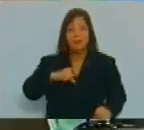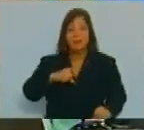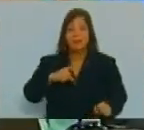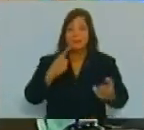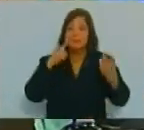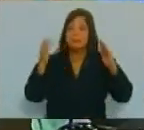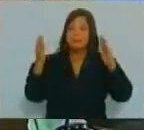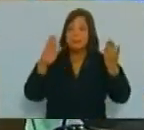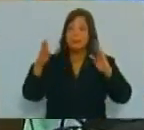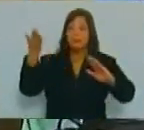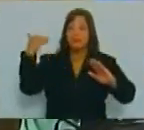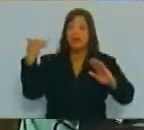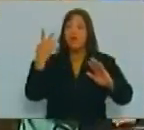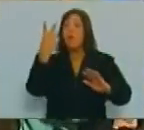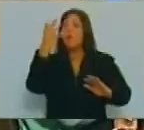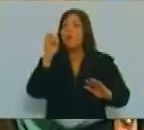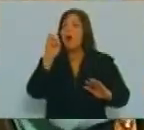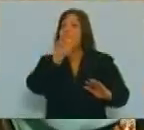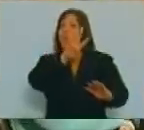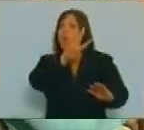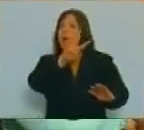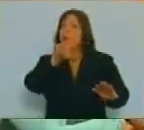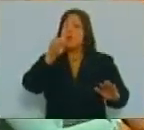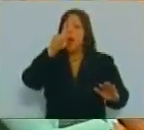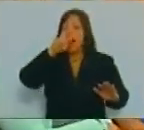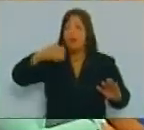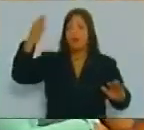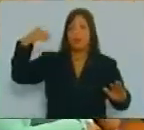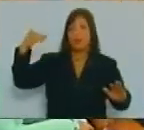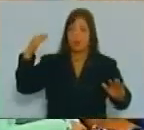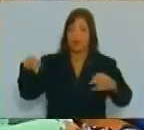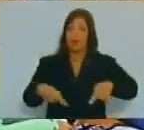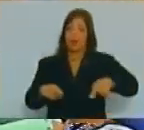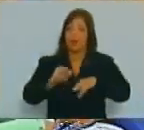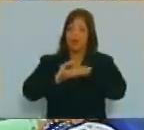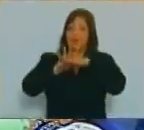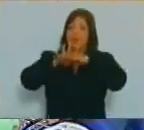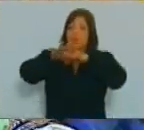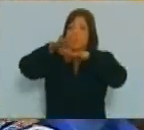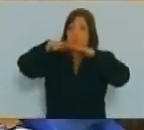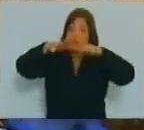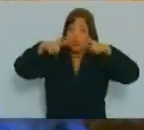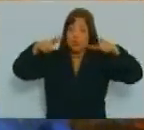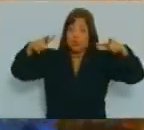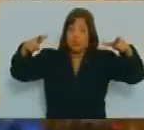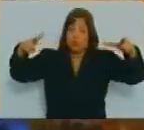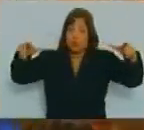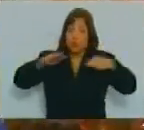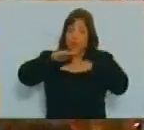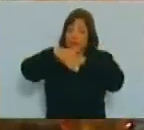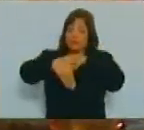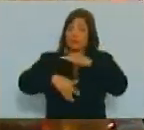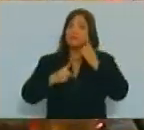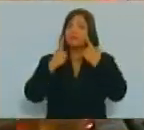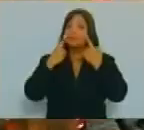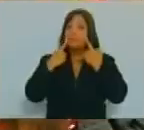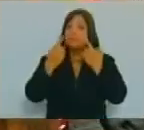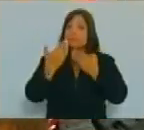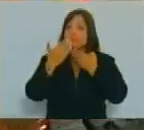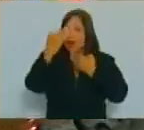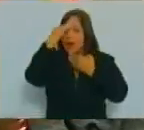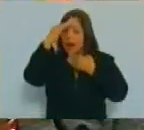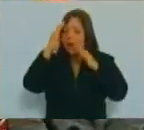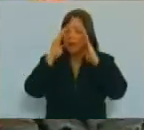compara la crecida de hace 41 años de los ríos son fenómenos hidrometeorológicos que tenemos